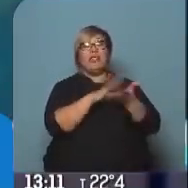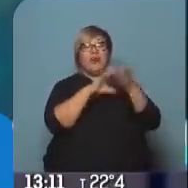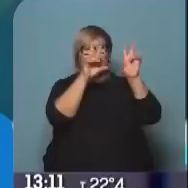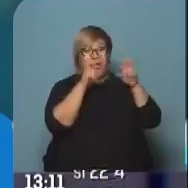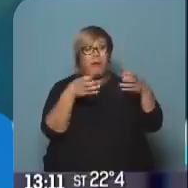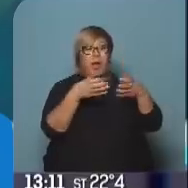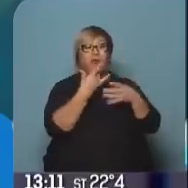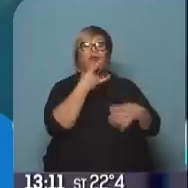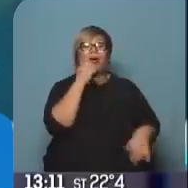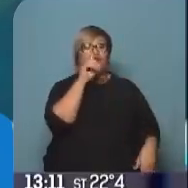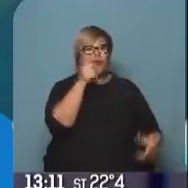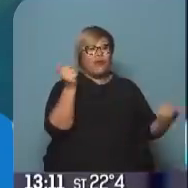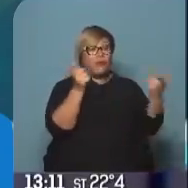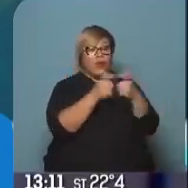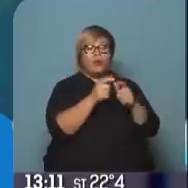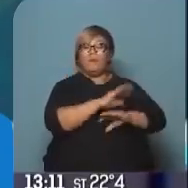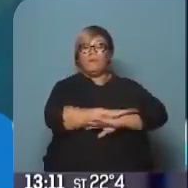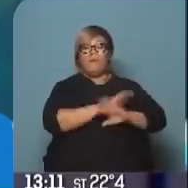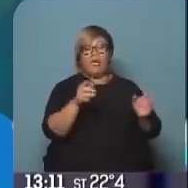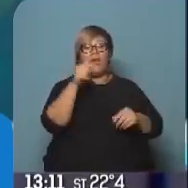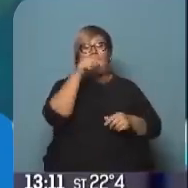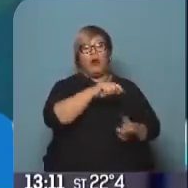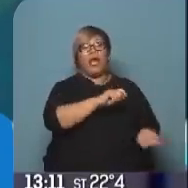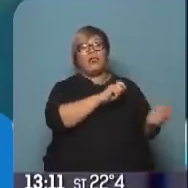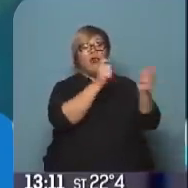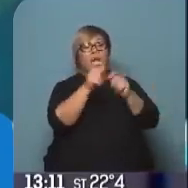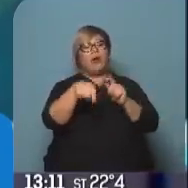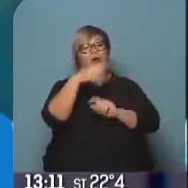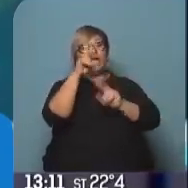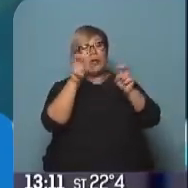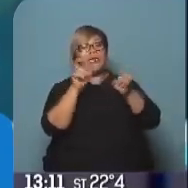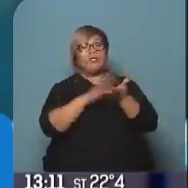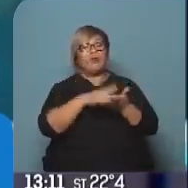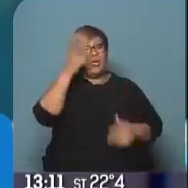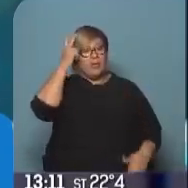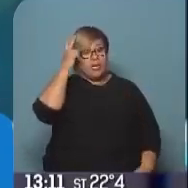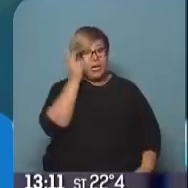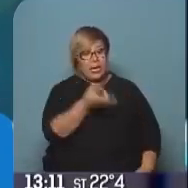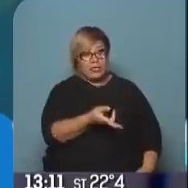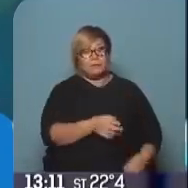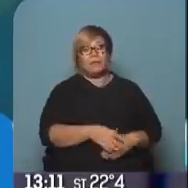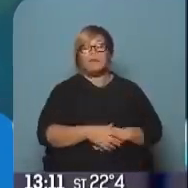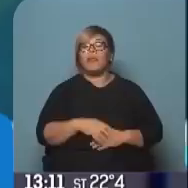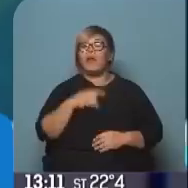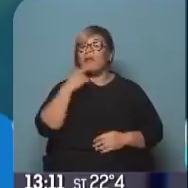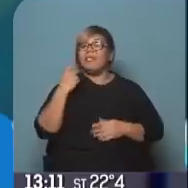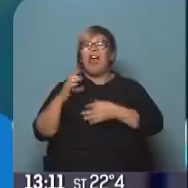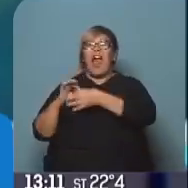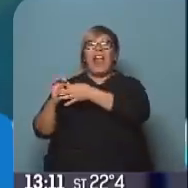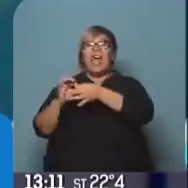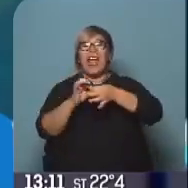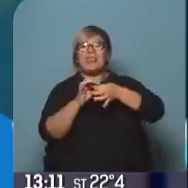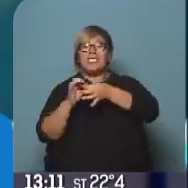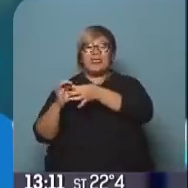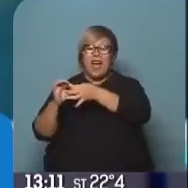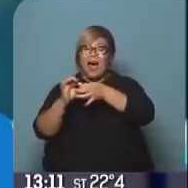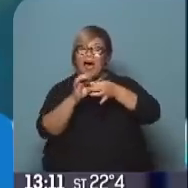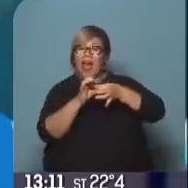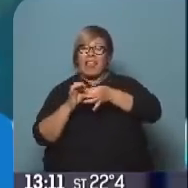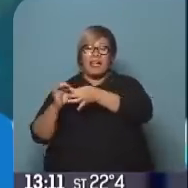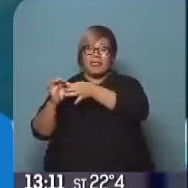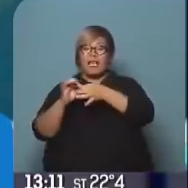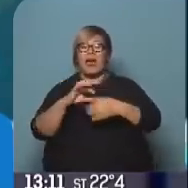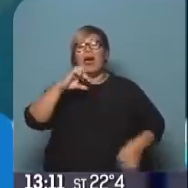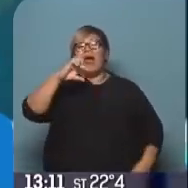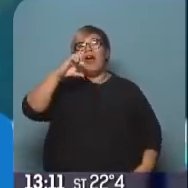Vázquez que en realidad deberían convocar a los países del Mercosur y de la Alianza del Pacífico de modo de buscar la integración regional